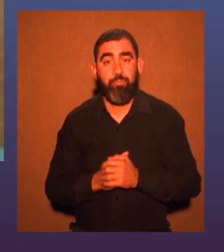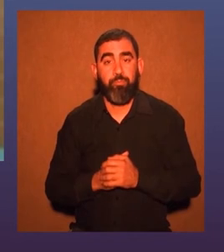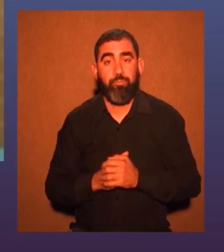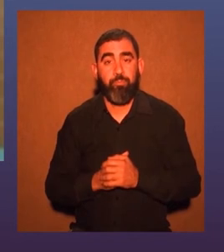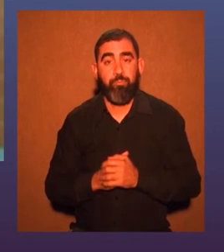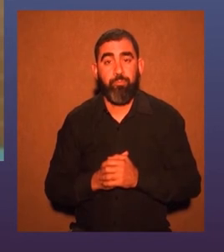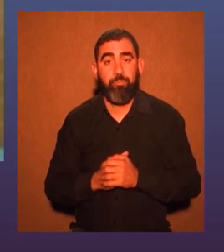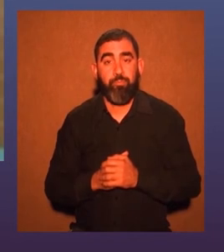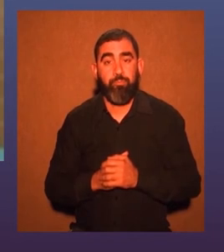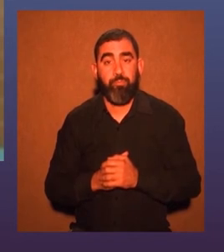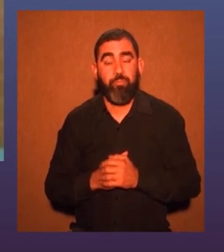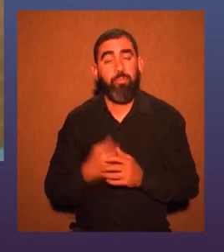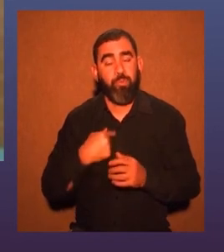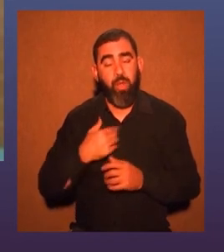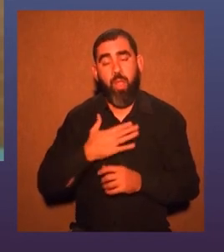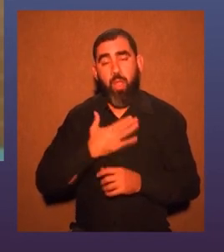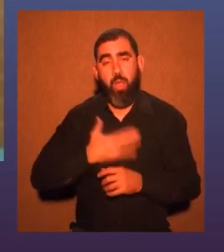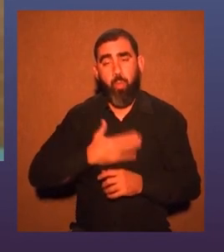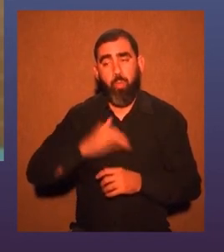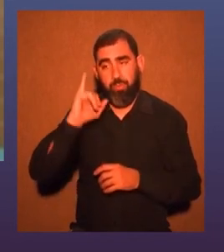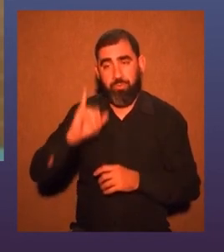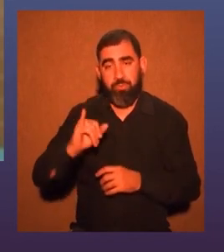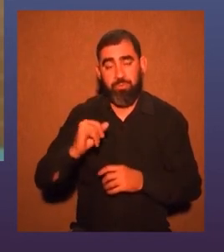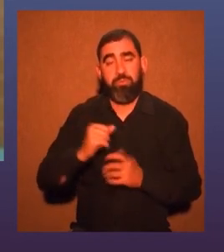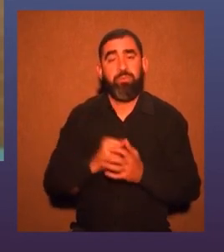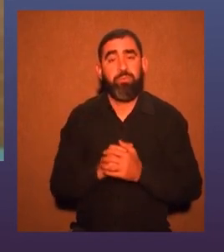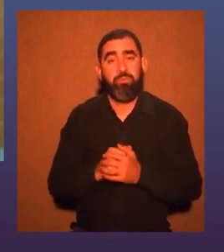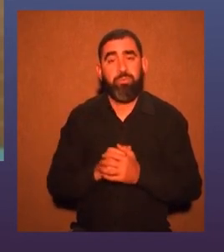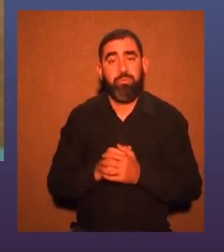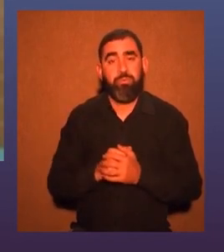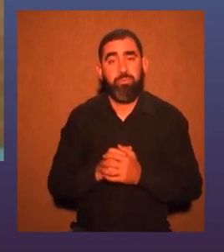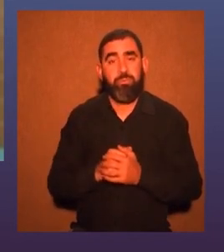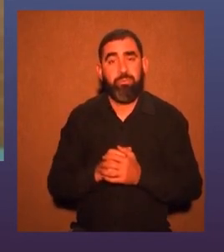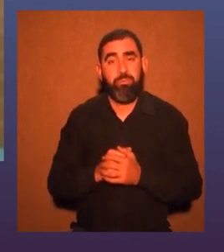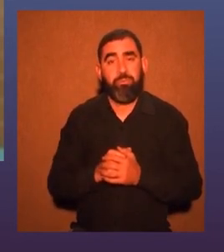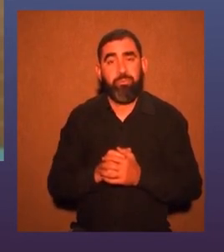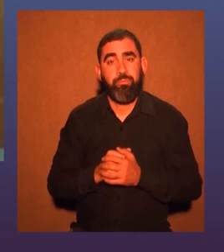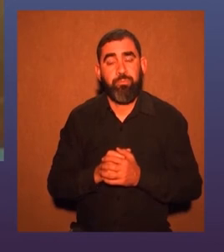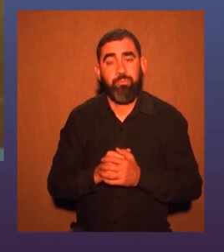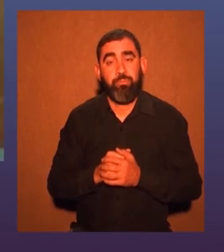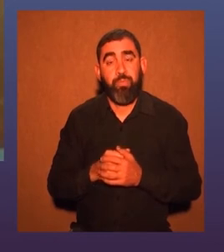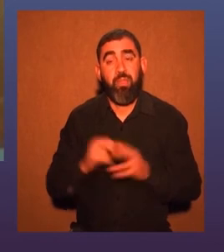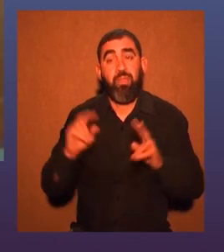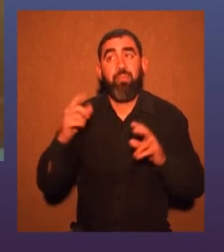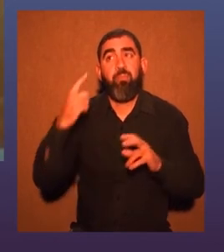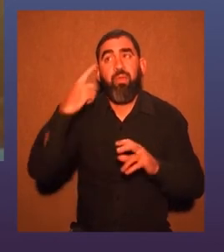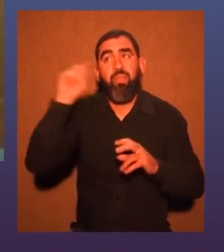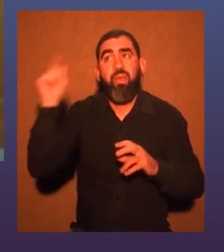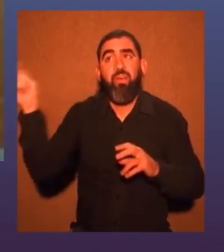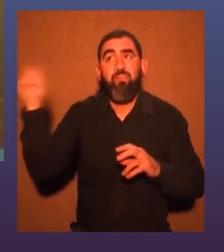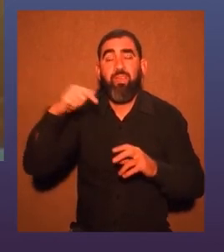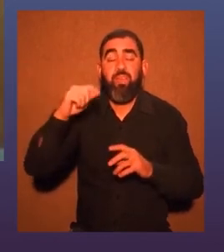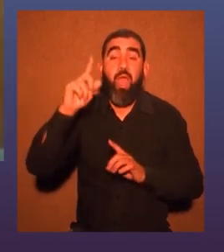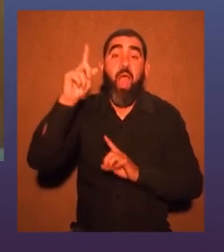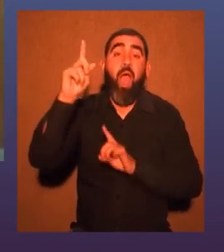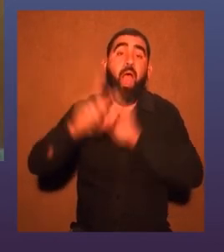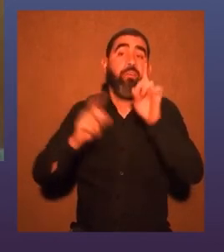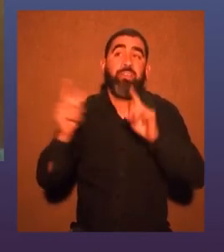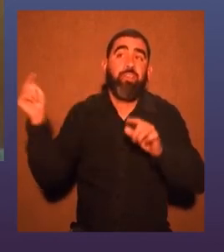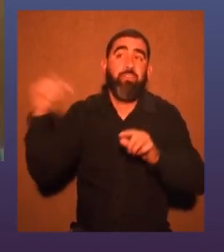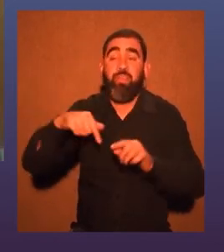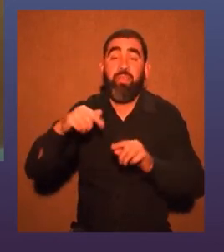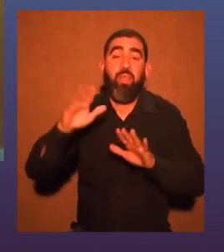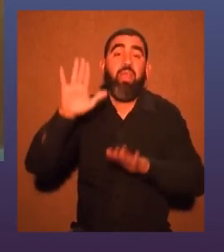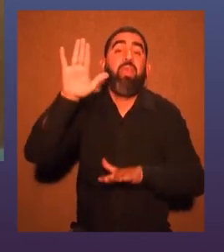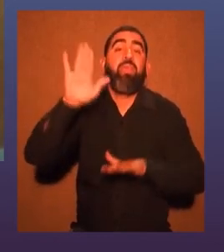Sí, bueno, sí, estoy totalmente de acuerdo con lo que decía Santiago. La inspiración es como que aparece a veces y